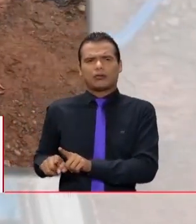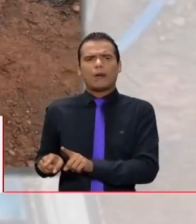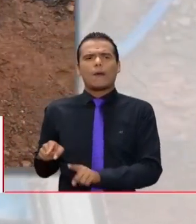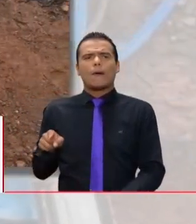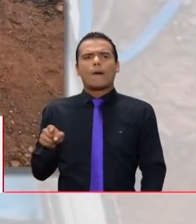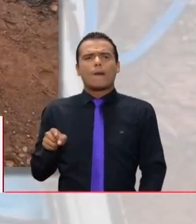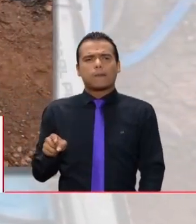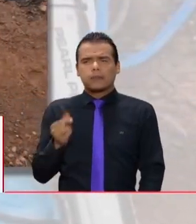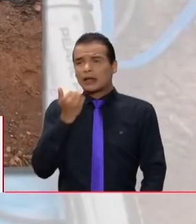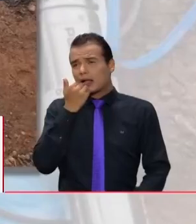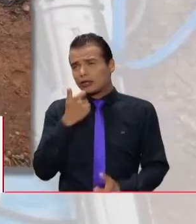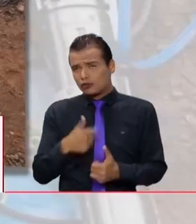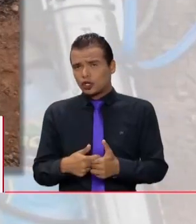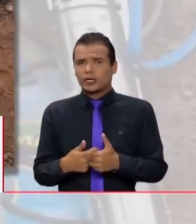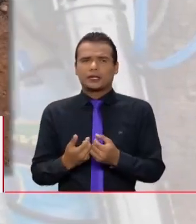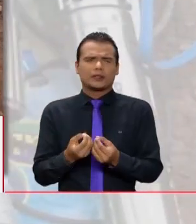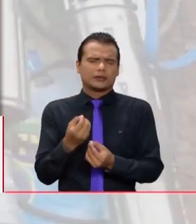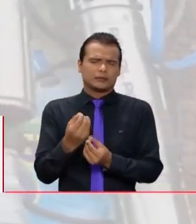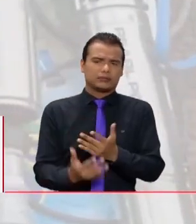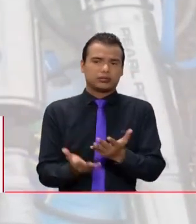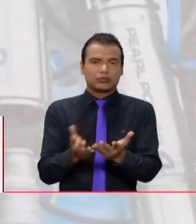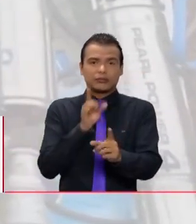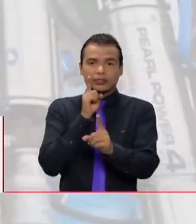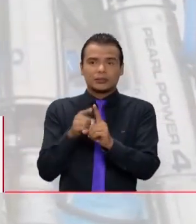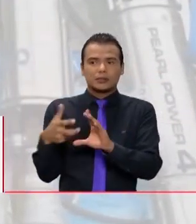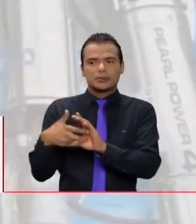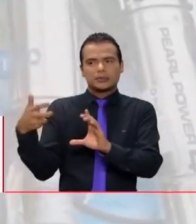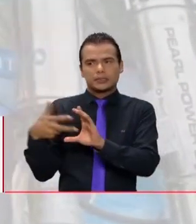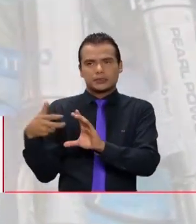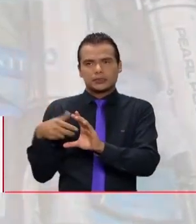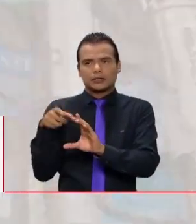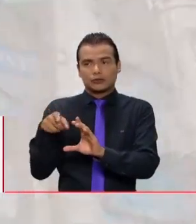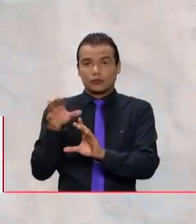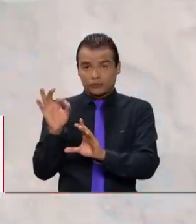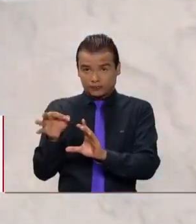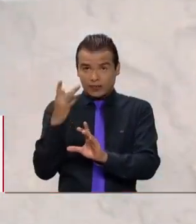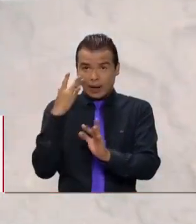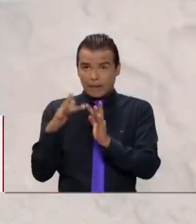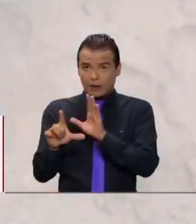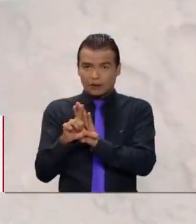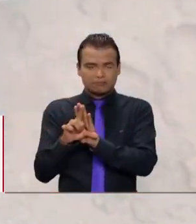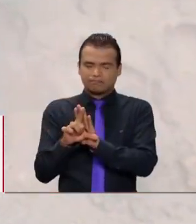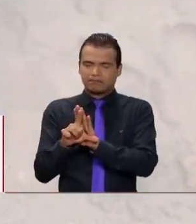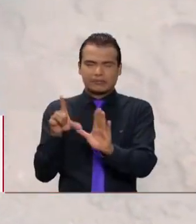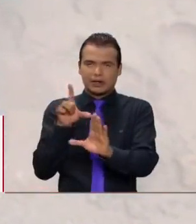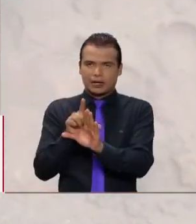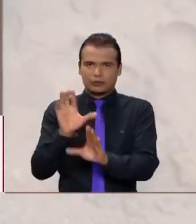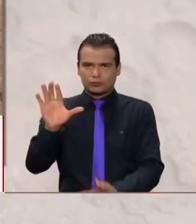pimpinas de gasolina y elementos usados para la explotación de recursos naturales.